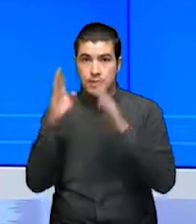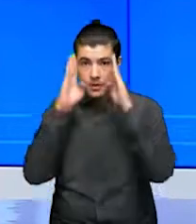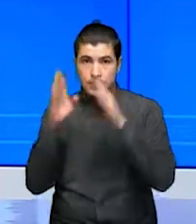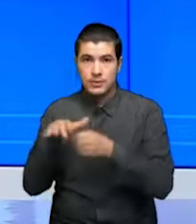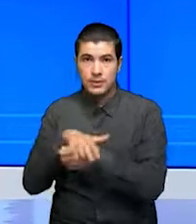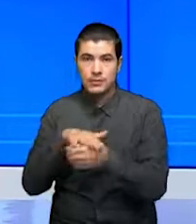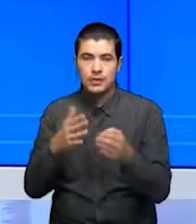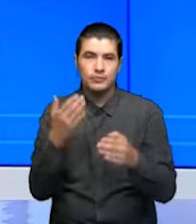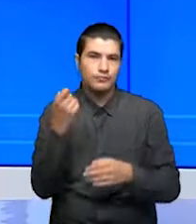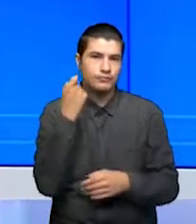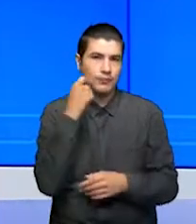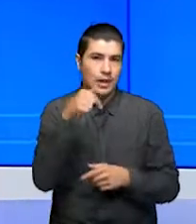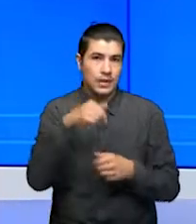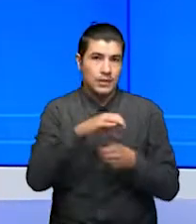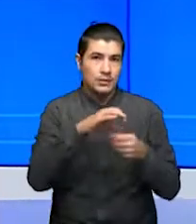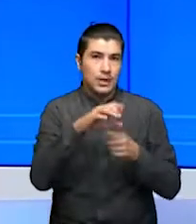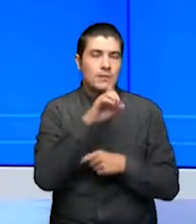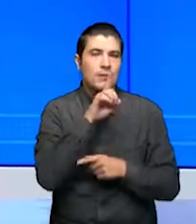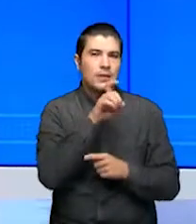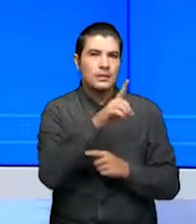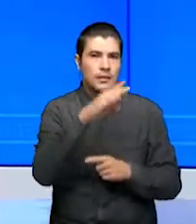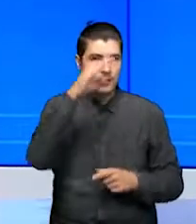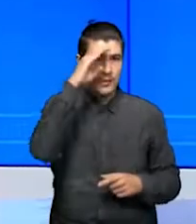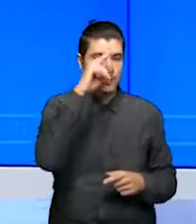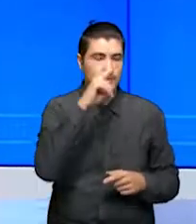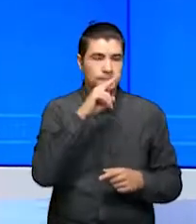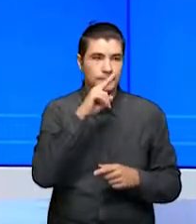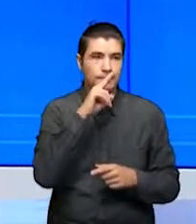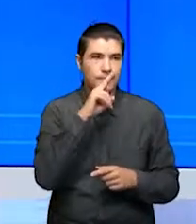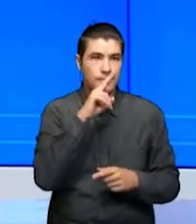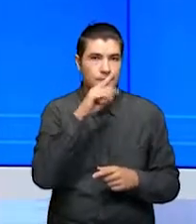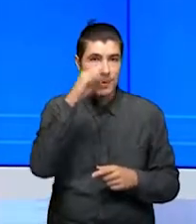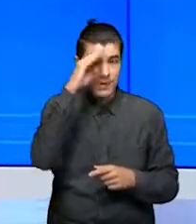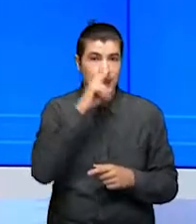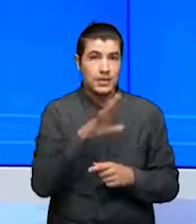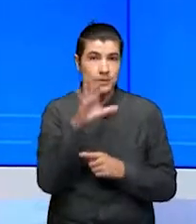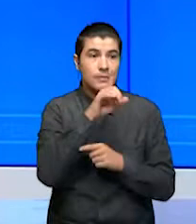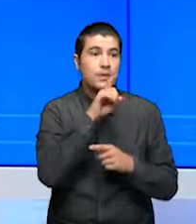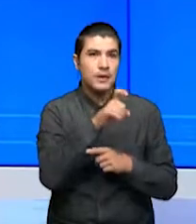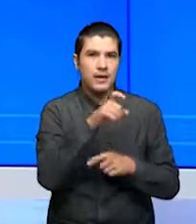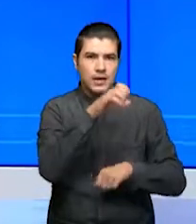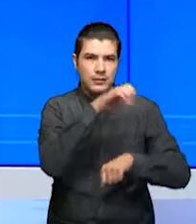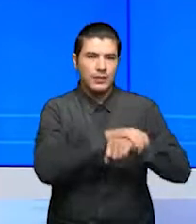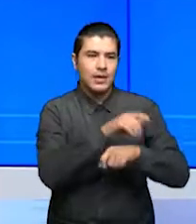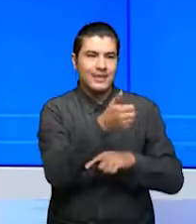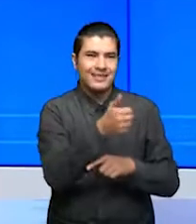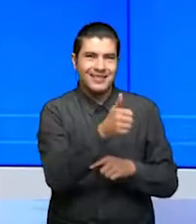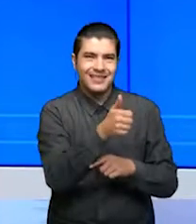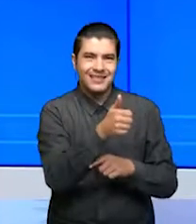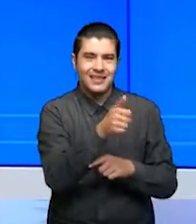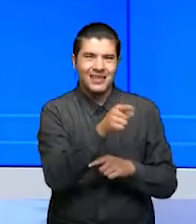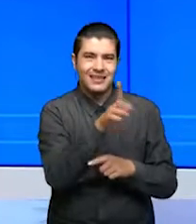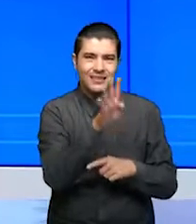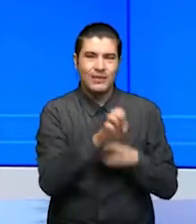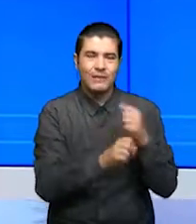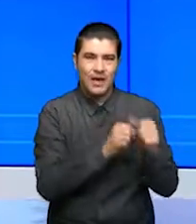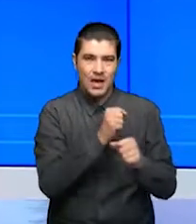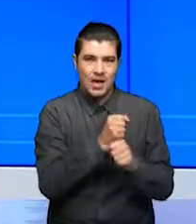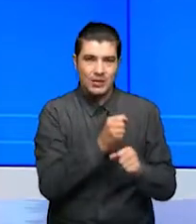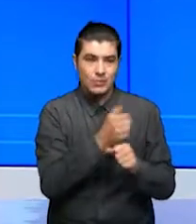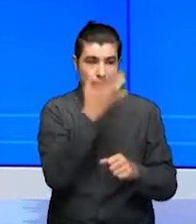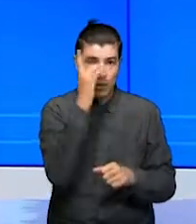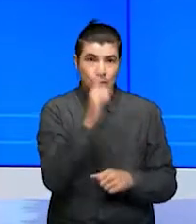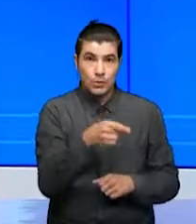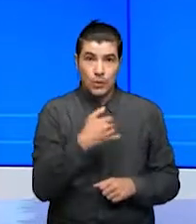la policía metropolitana de bucaramanga capturó a un joven de 19 años que por usar un celular terminó con la vida de un hombre en bucaramanga